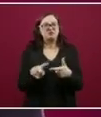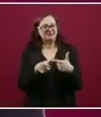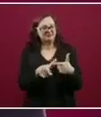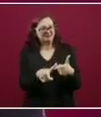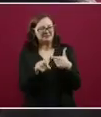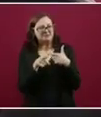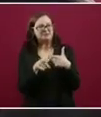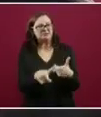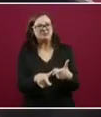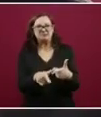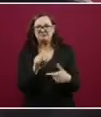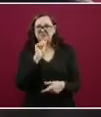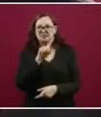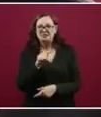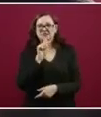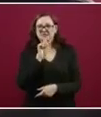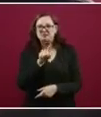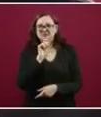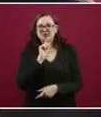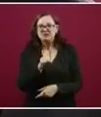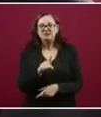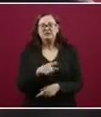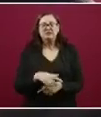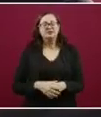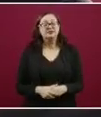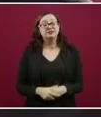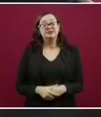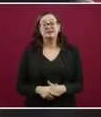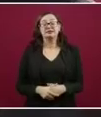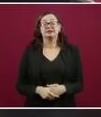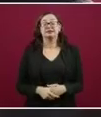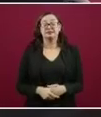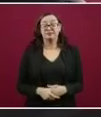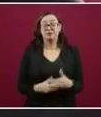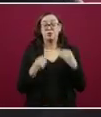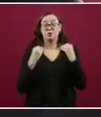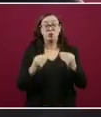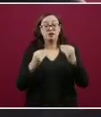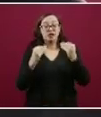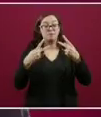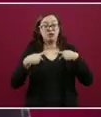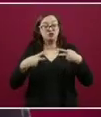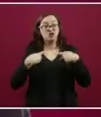A muchos le trabajaron la cabeza.